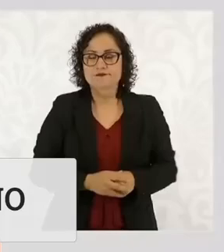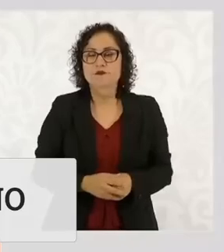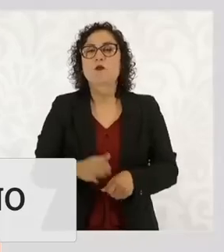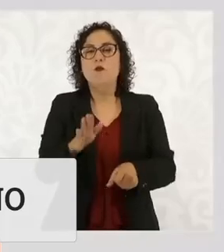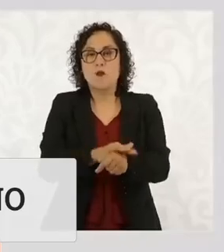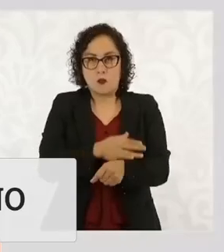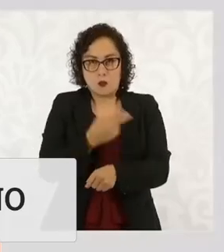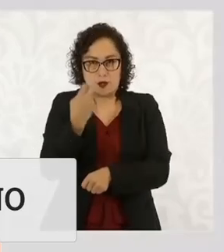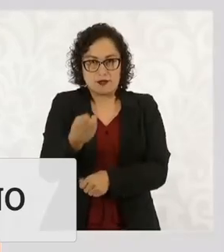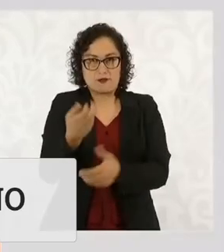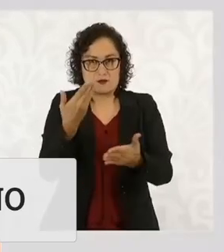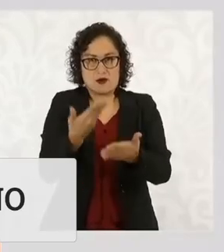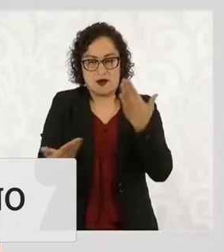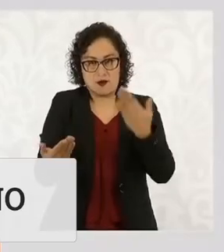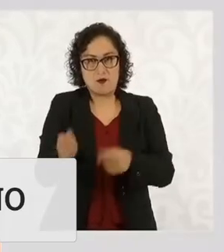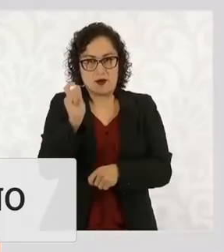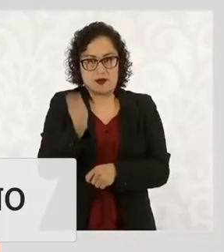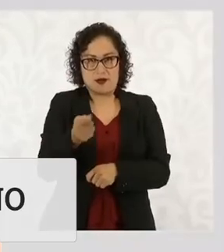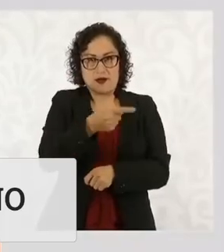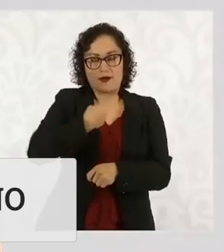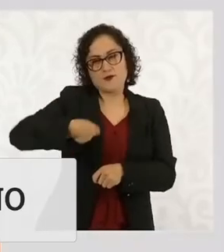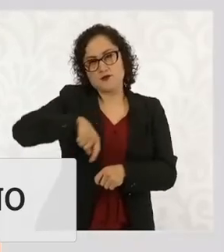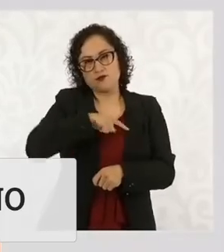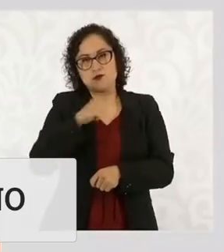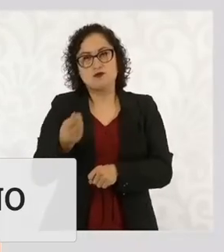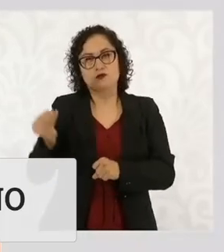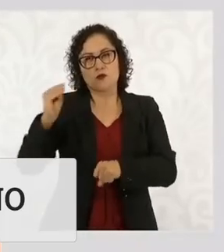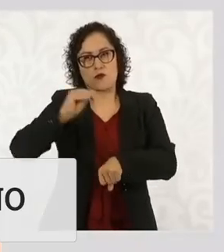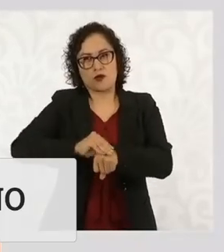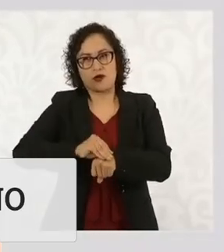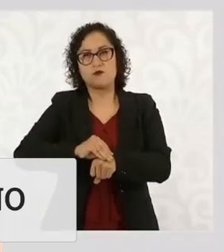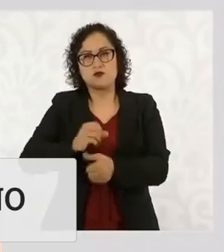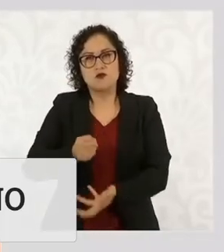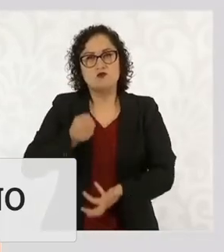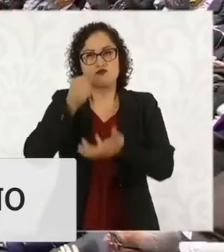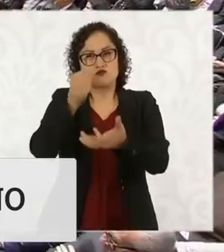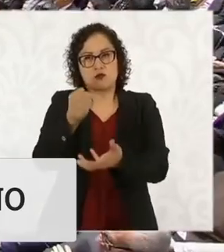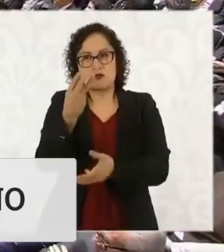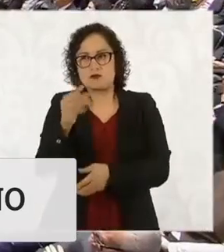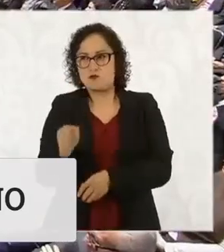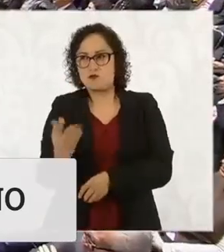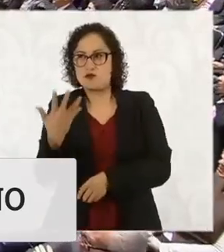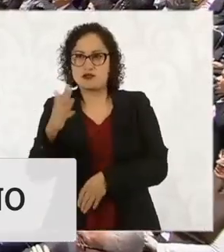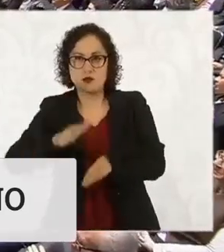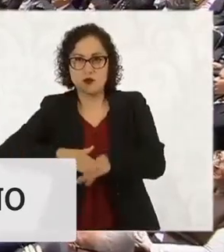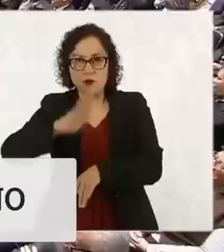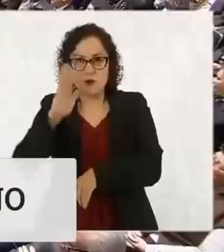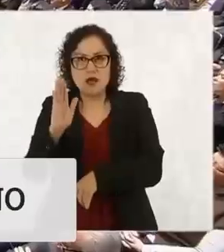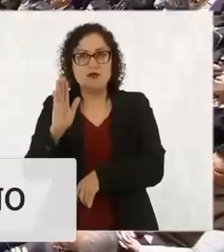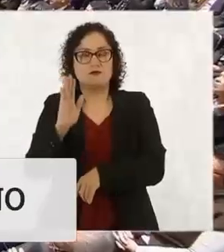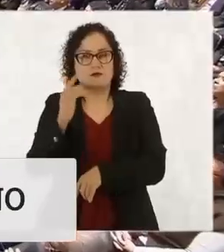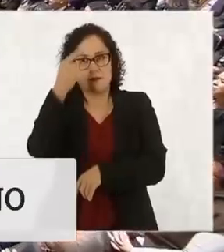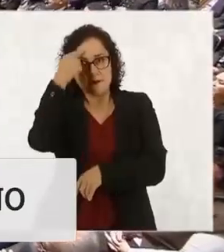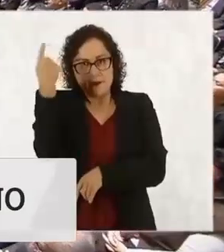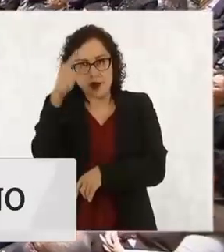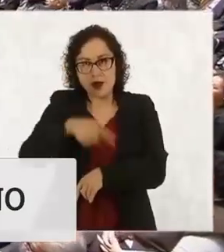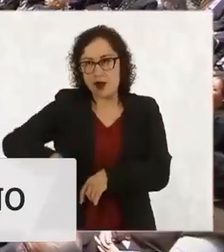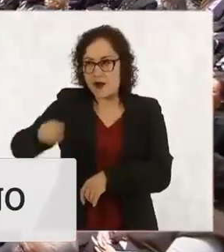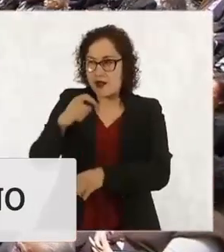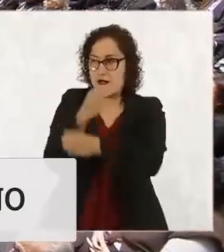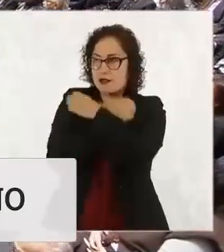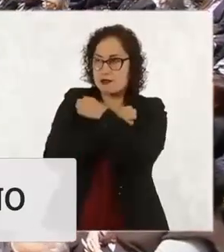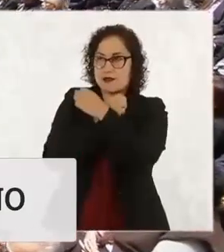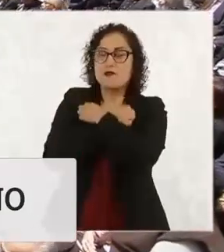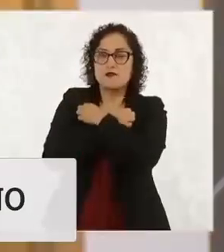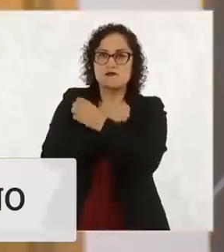ello, además de aumentar 3.5% el presupuesto de las instituciones de educación superior